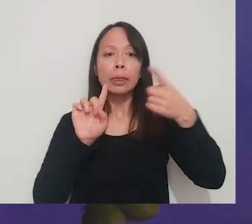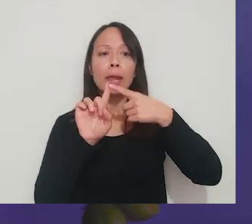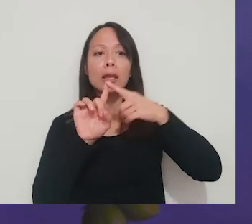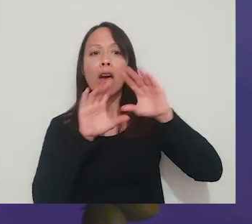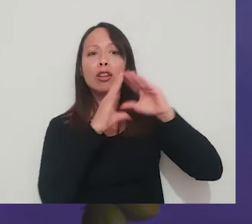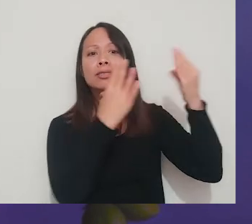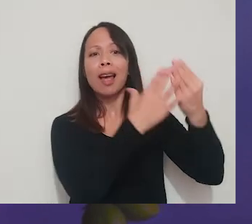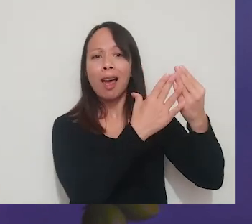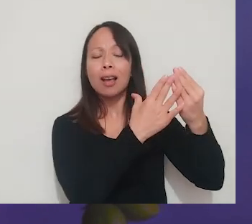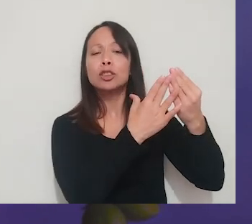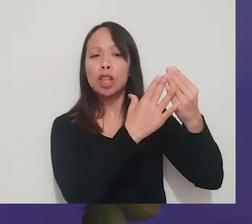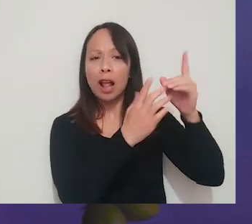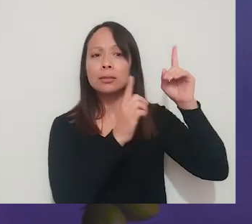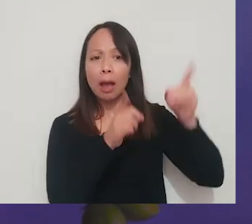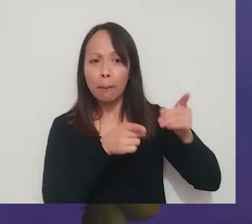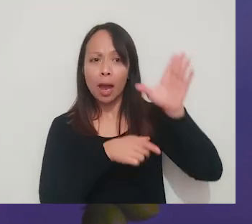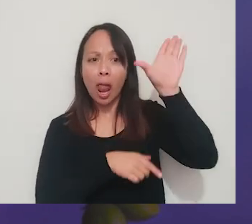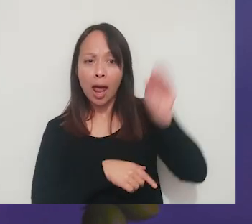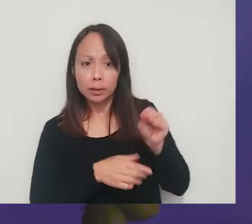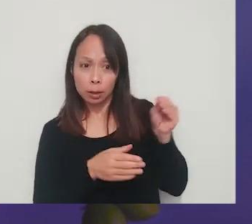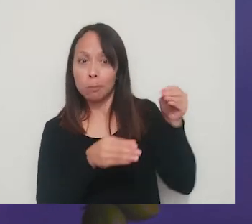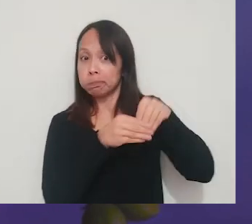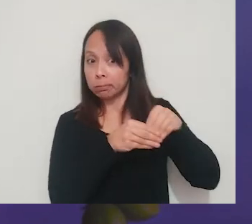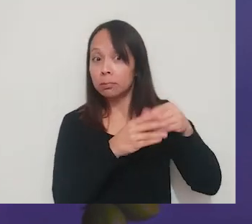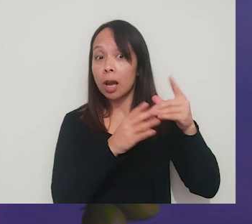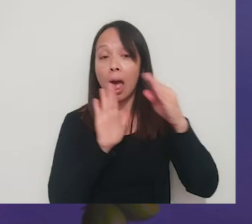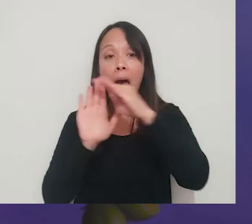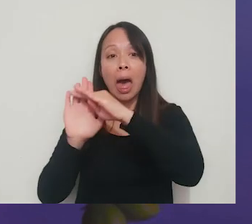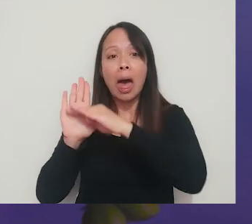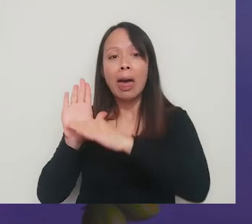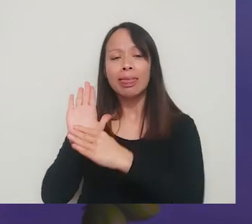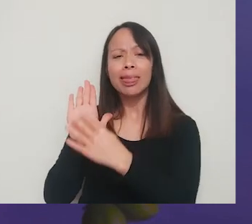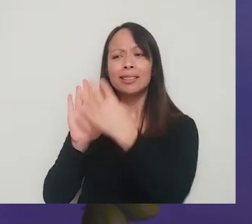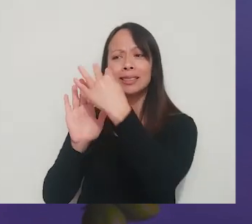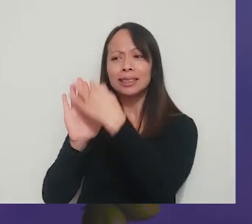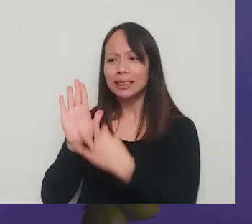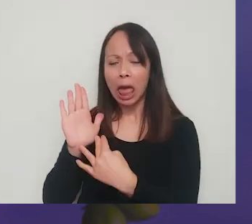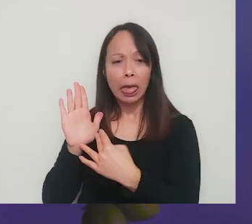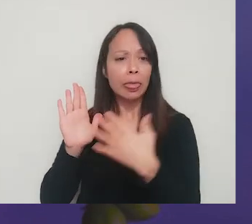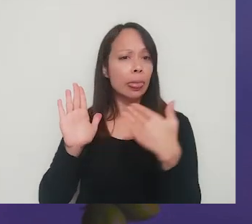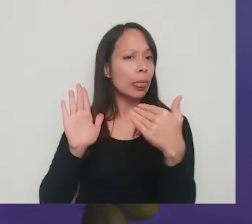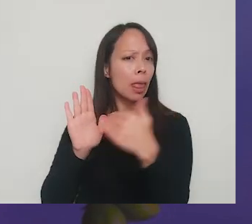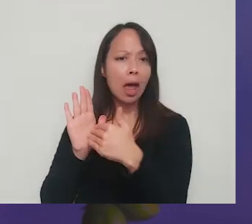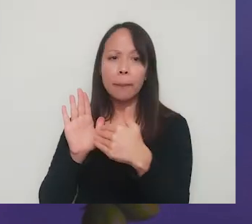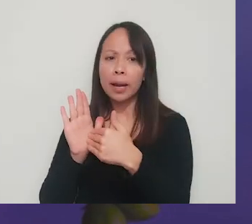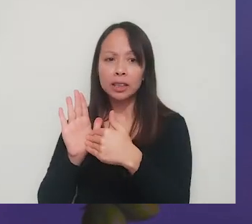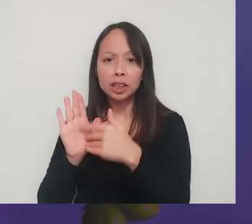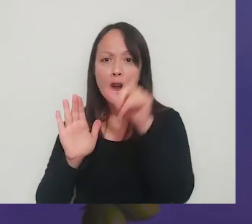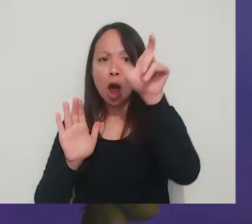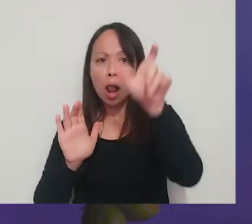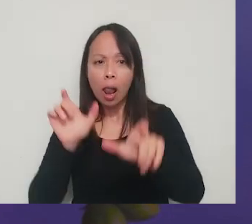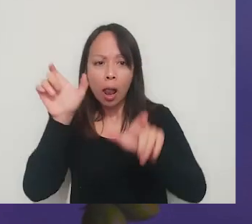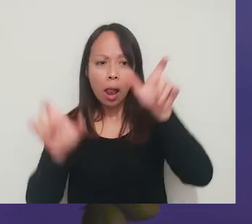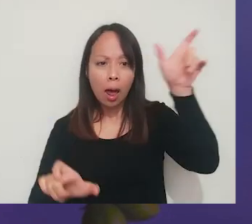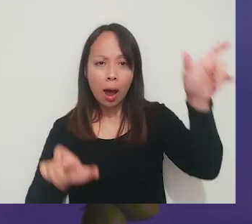diversos tratados internacionales en los cuales la nación argentina es parte, con lo cual la interpretación tiene que ser sistémica, teniendo en cuenta